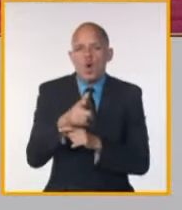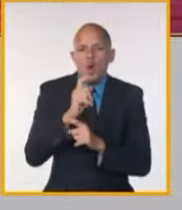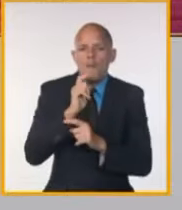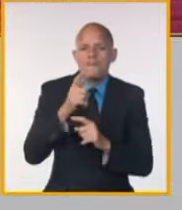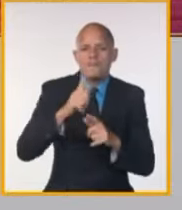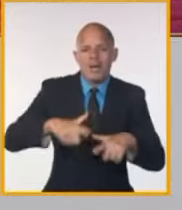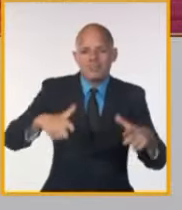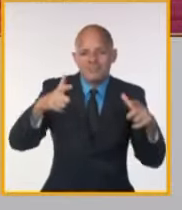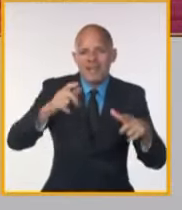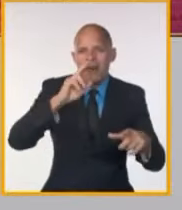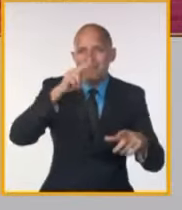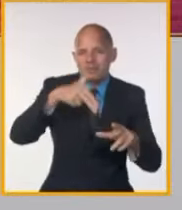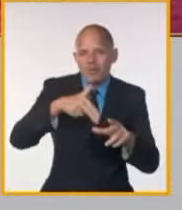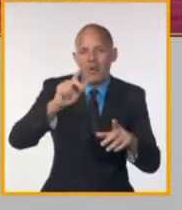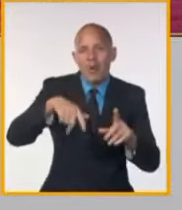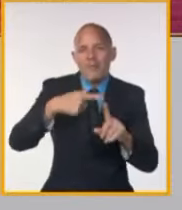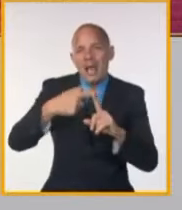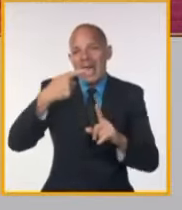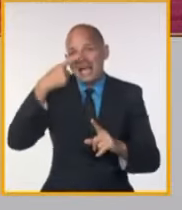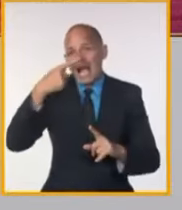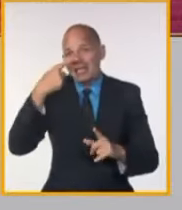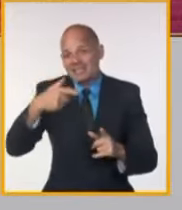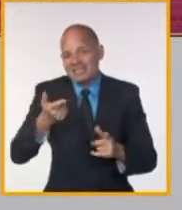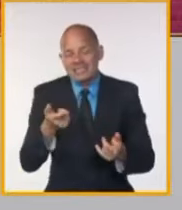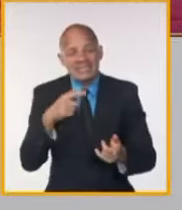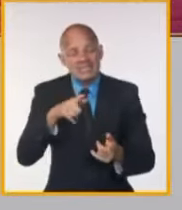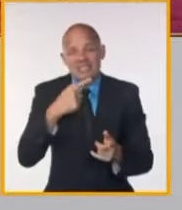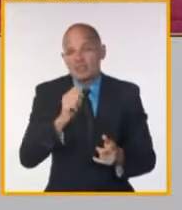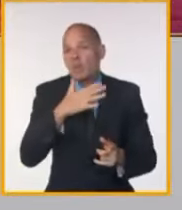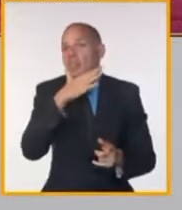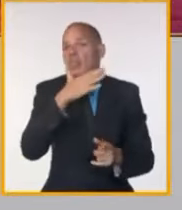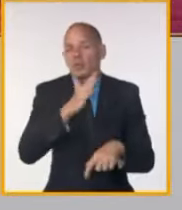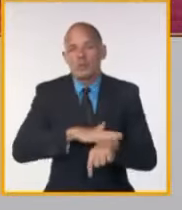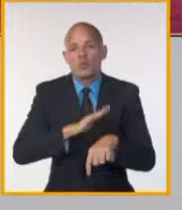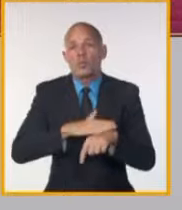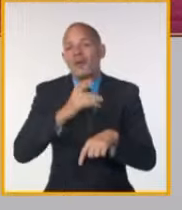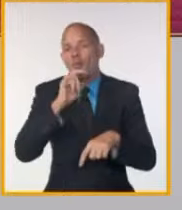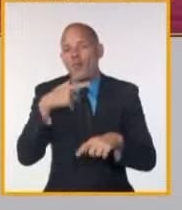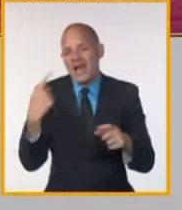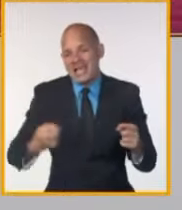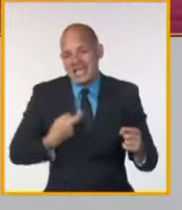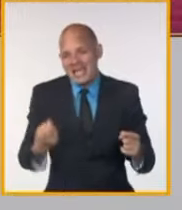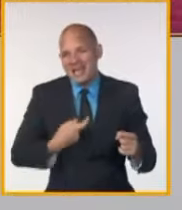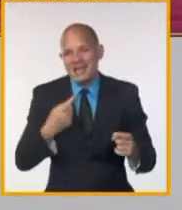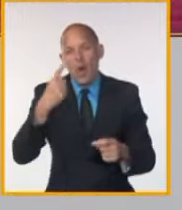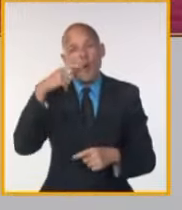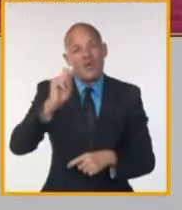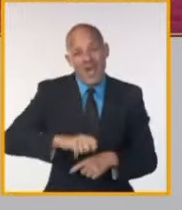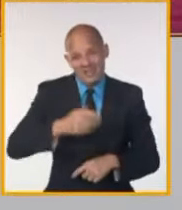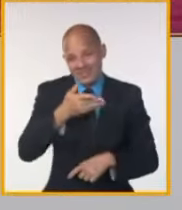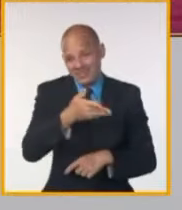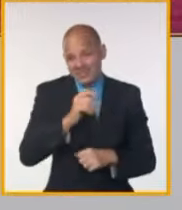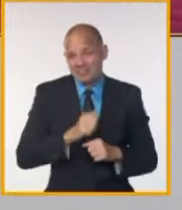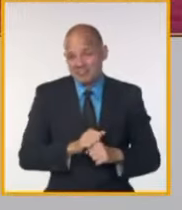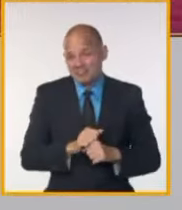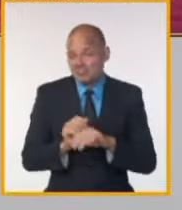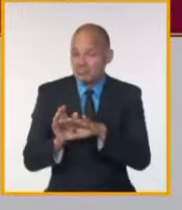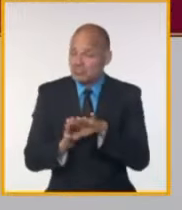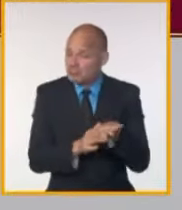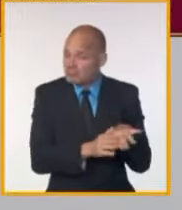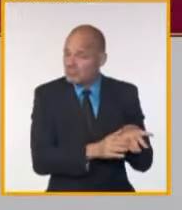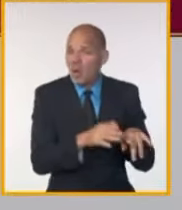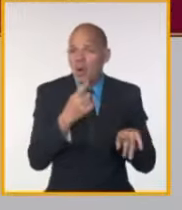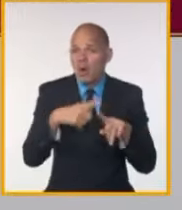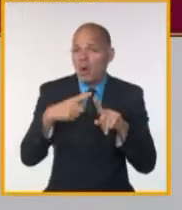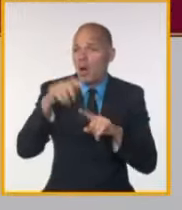a propósito de las consecuencias de la guerra en Ucrania Europa occidental por ejemplo se ha vuelto dependiente en buena